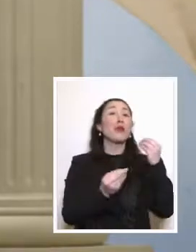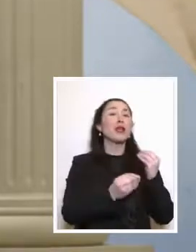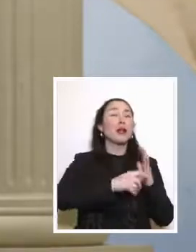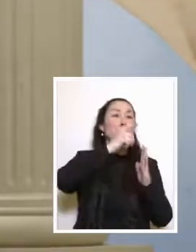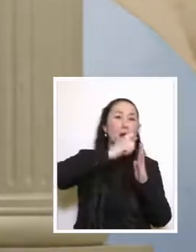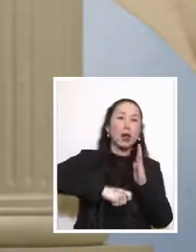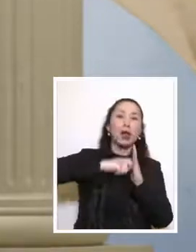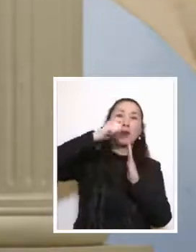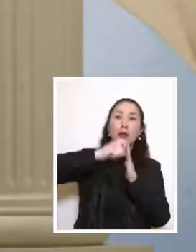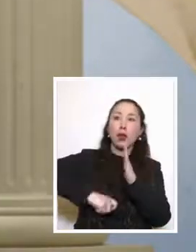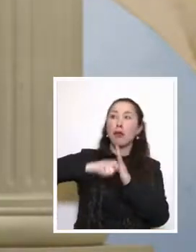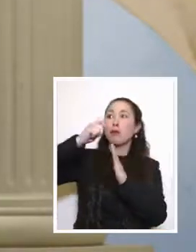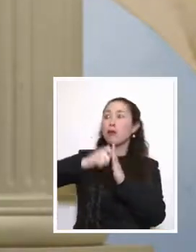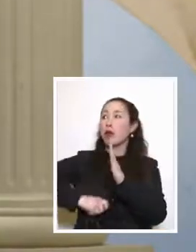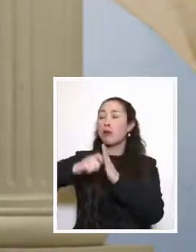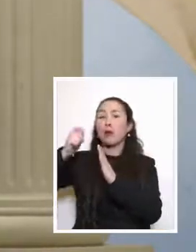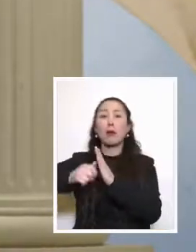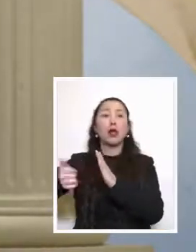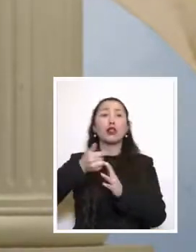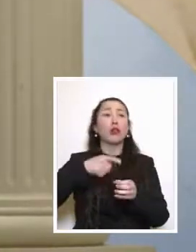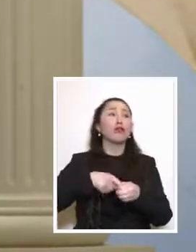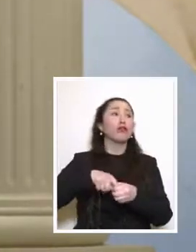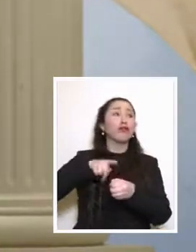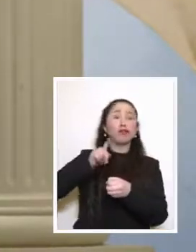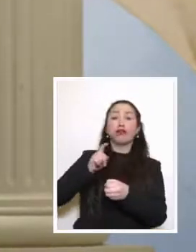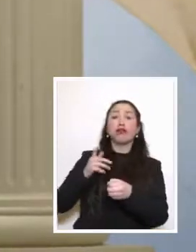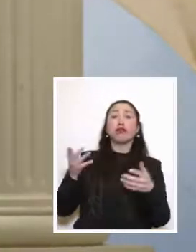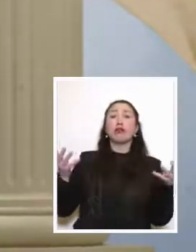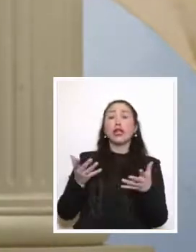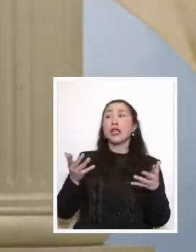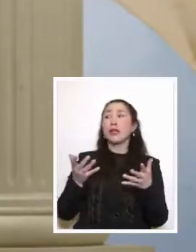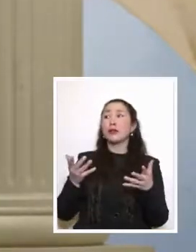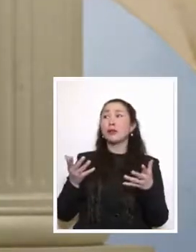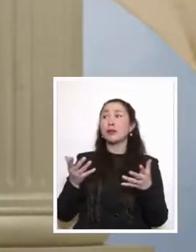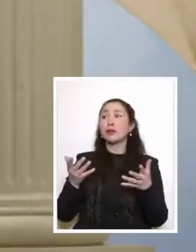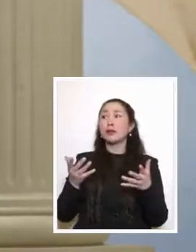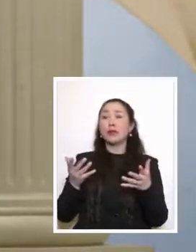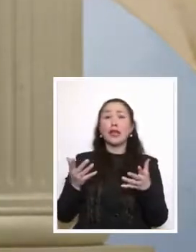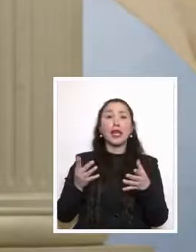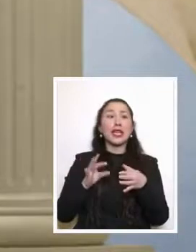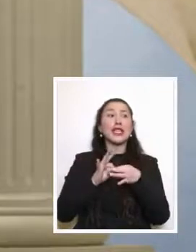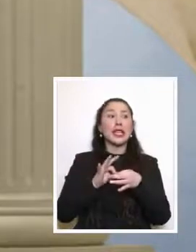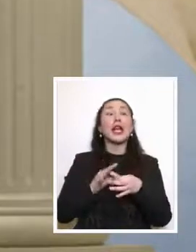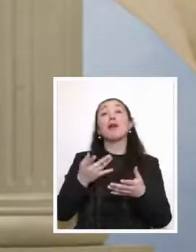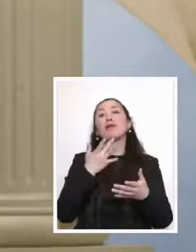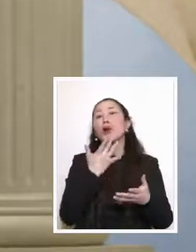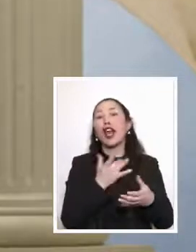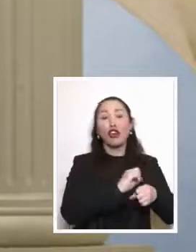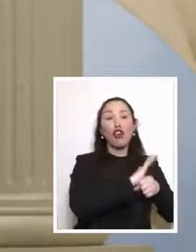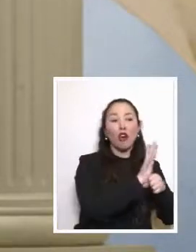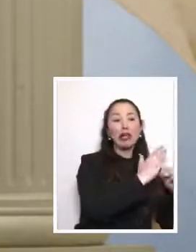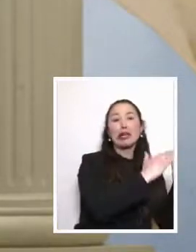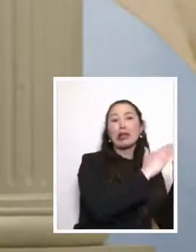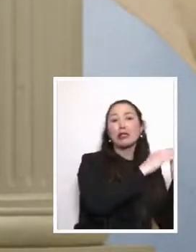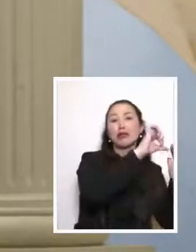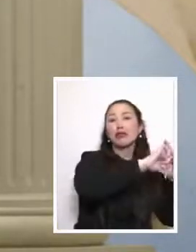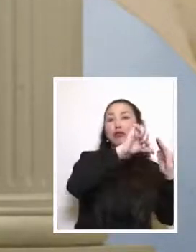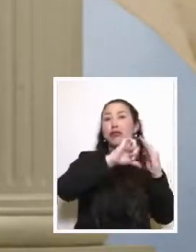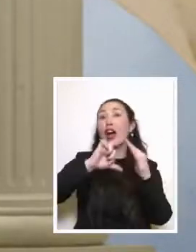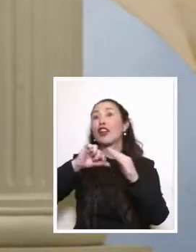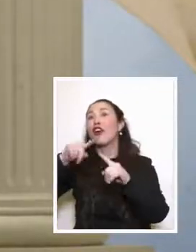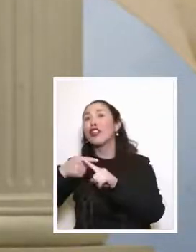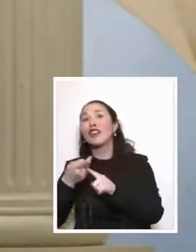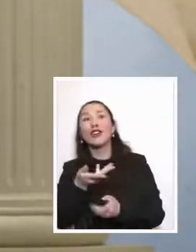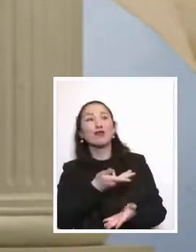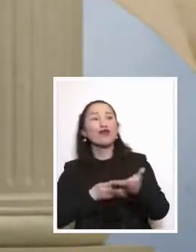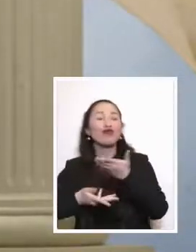meses retirados en este espacio de la COVID, se agradece estar en un ambiente tan hermoso y tan